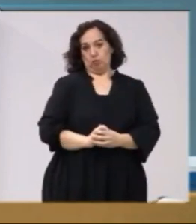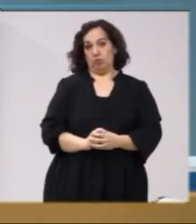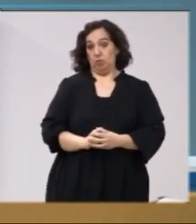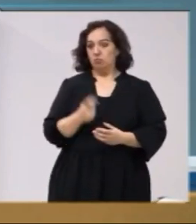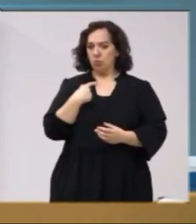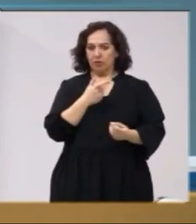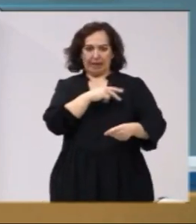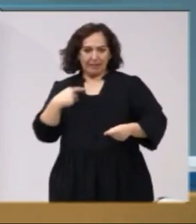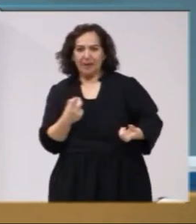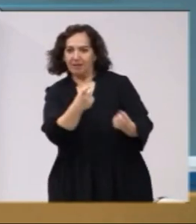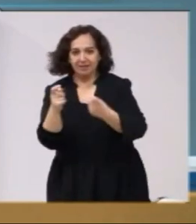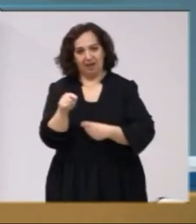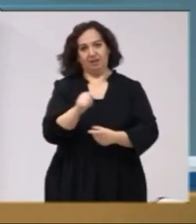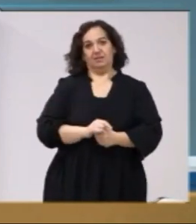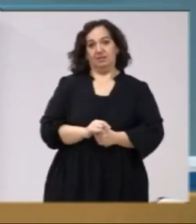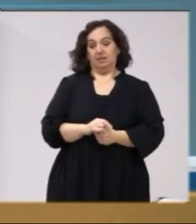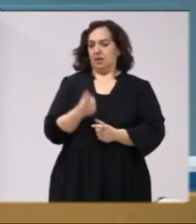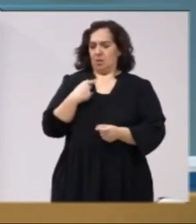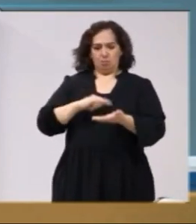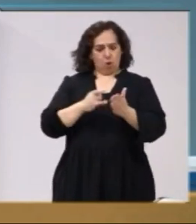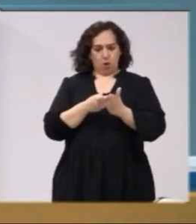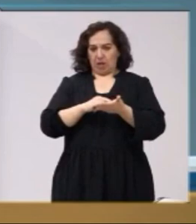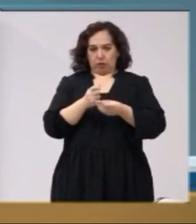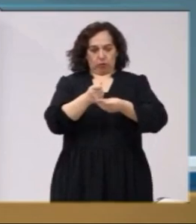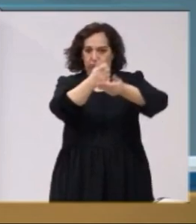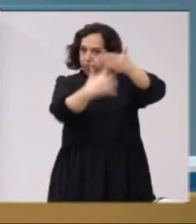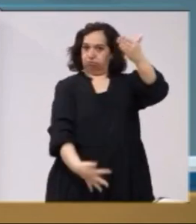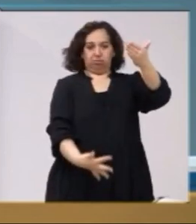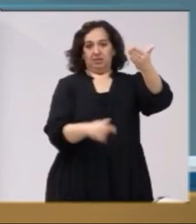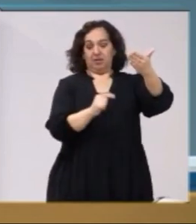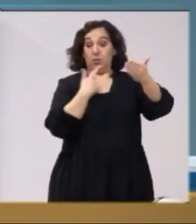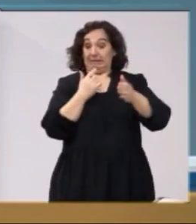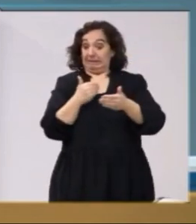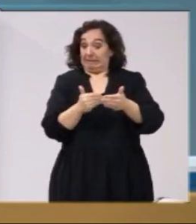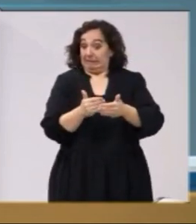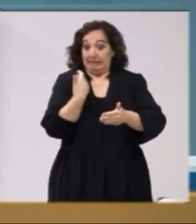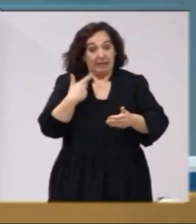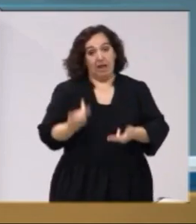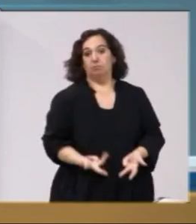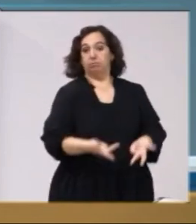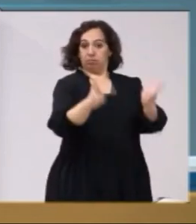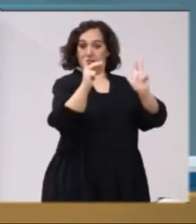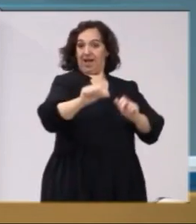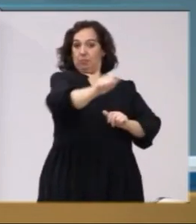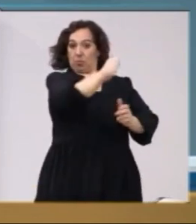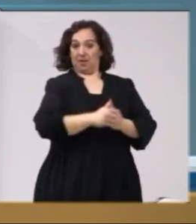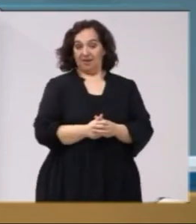para Cantabria y hay un montón de proyectos que estaban a punto de adjudicarse.